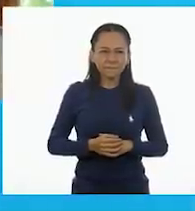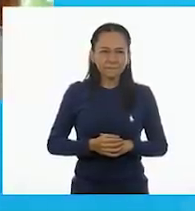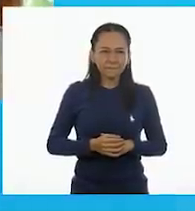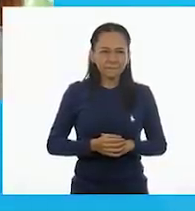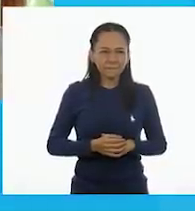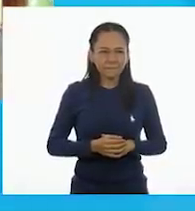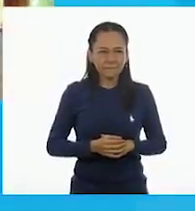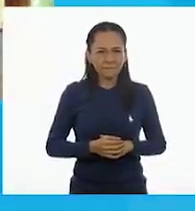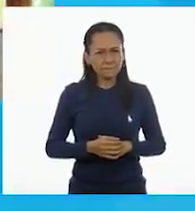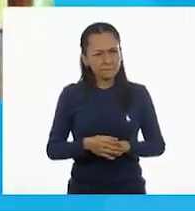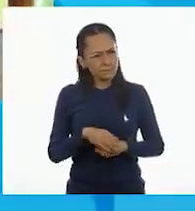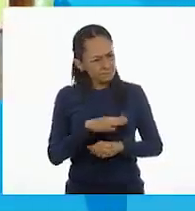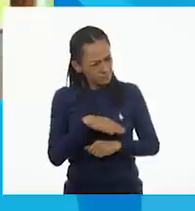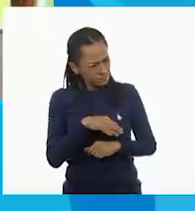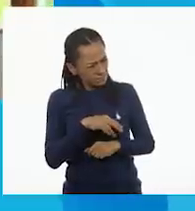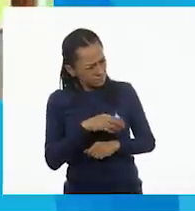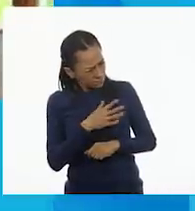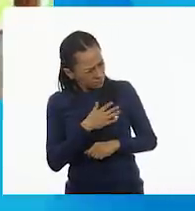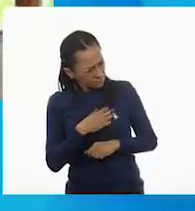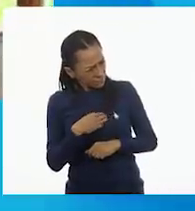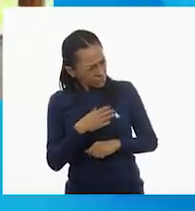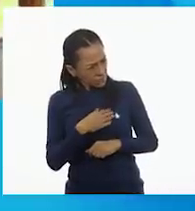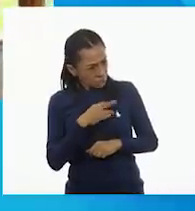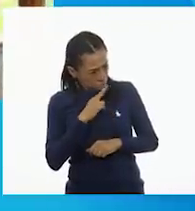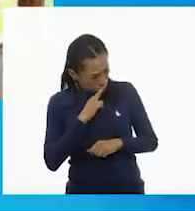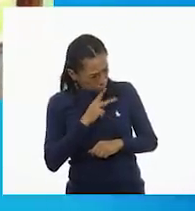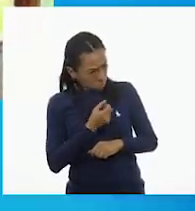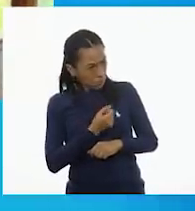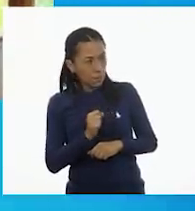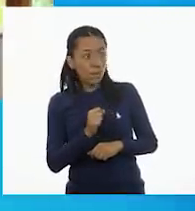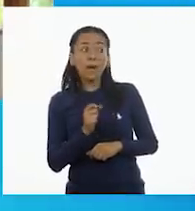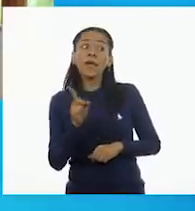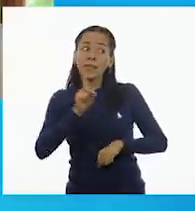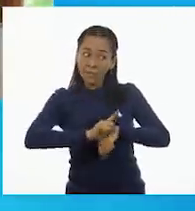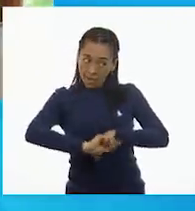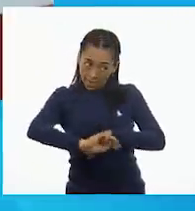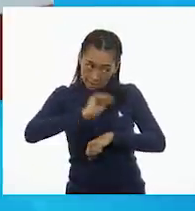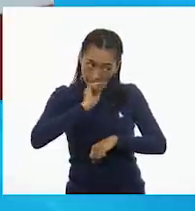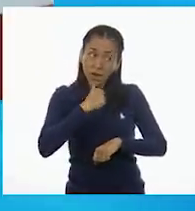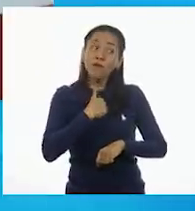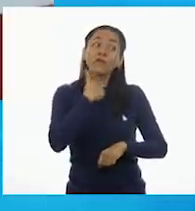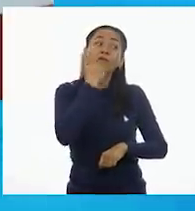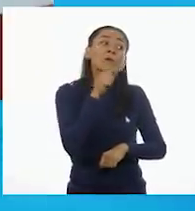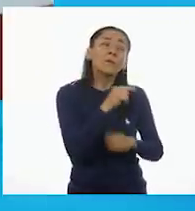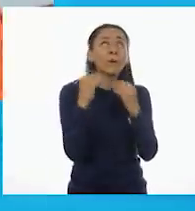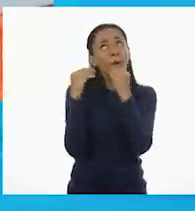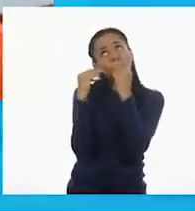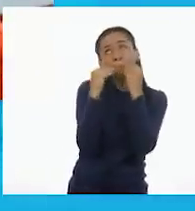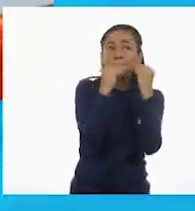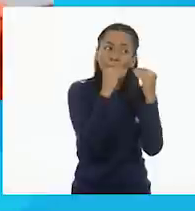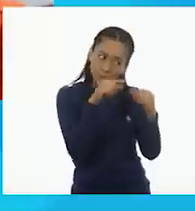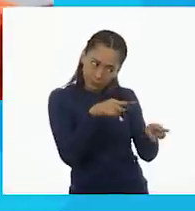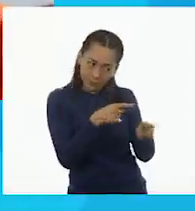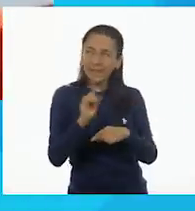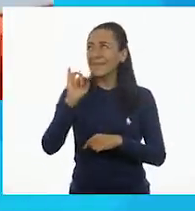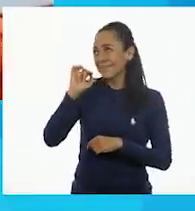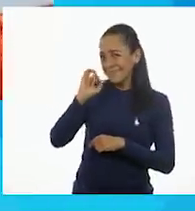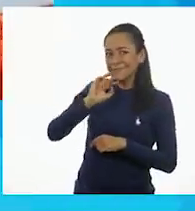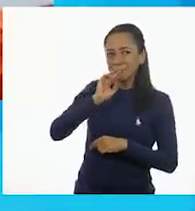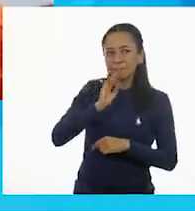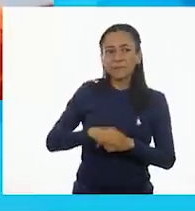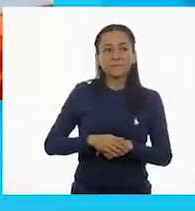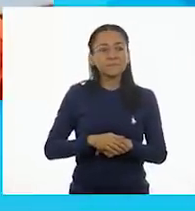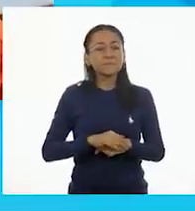Ay, has mejorado mucho, hijo. Quiero mi serenata para el Día de las Madres, ¿eh? Sí, mamá. Juan Luis, mira